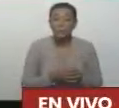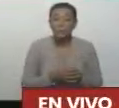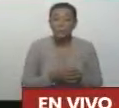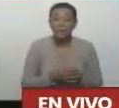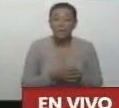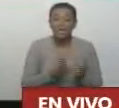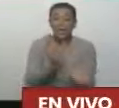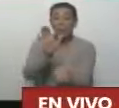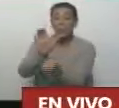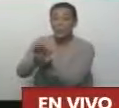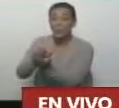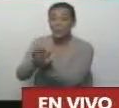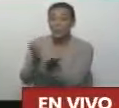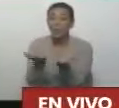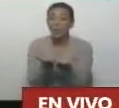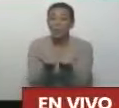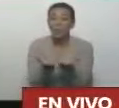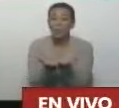Nueva Esparta, Colegio